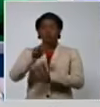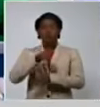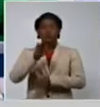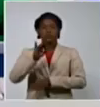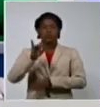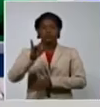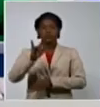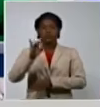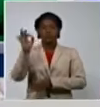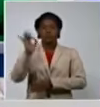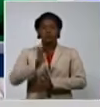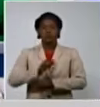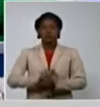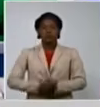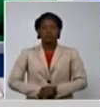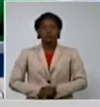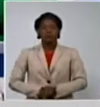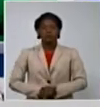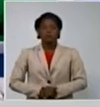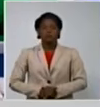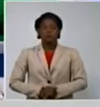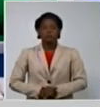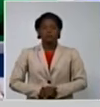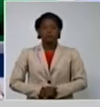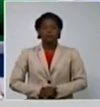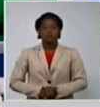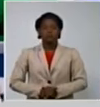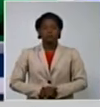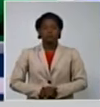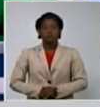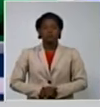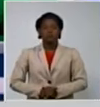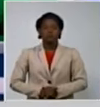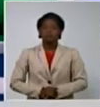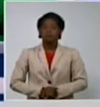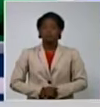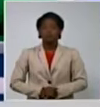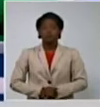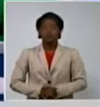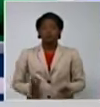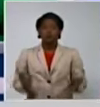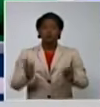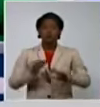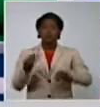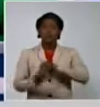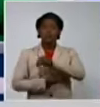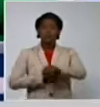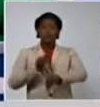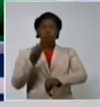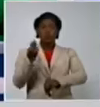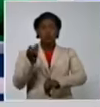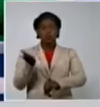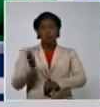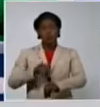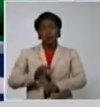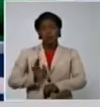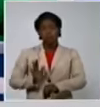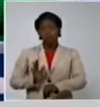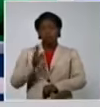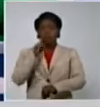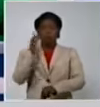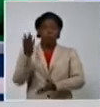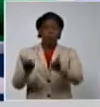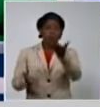8,89%. Ahora, resumiendo, creo que no hay cambios con respecto al día de ayer entre los países